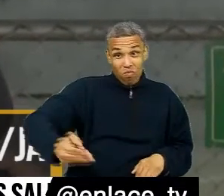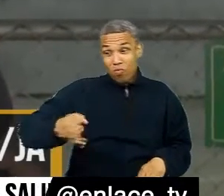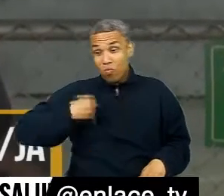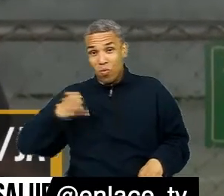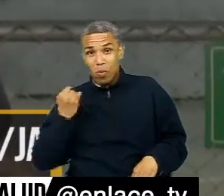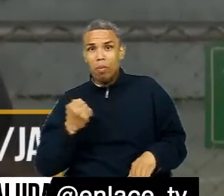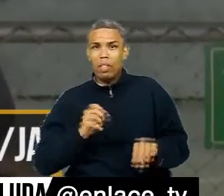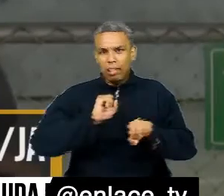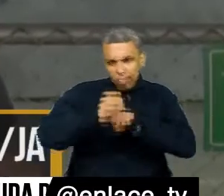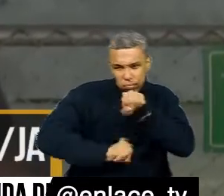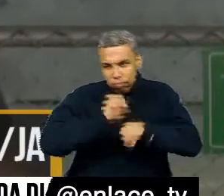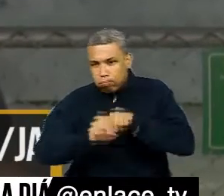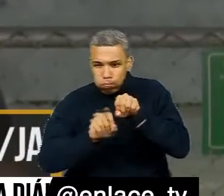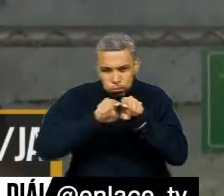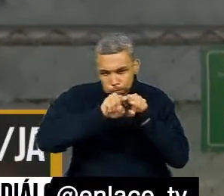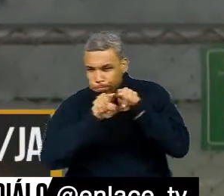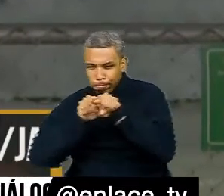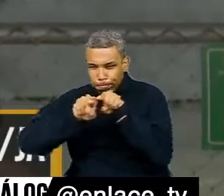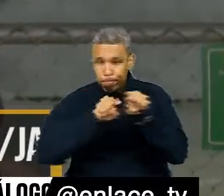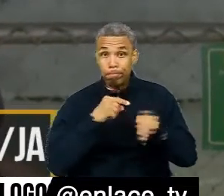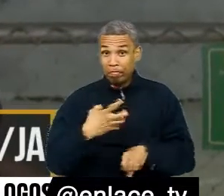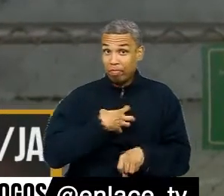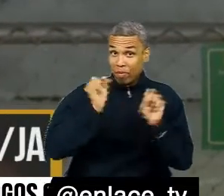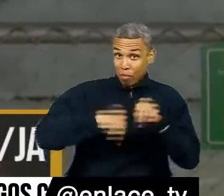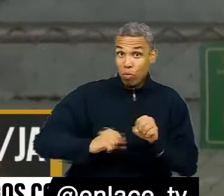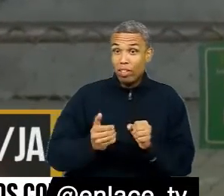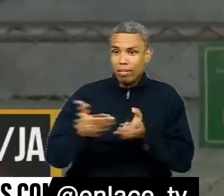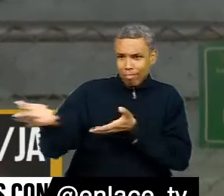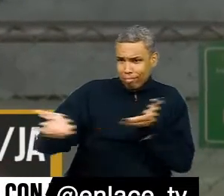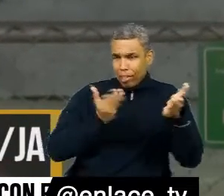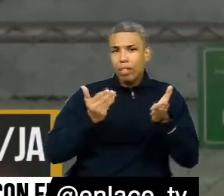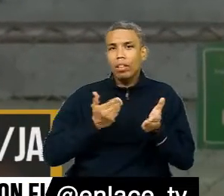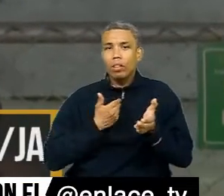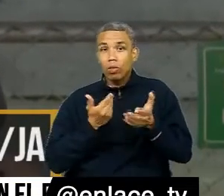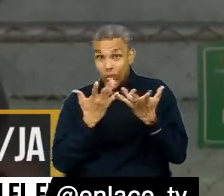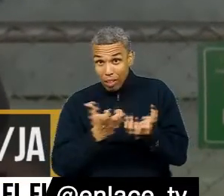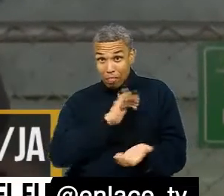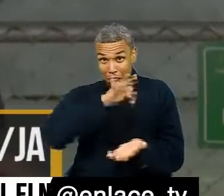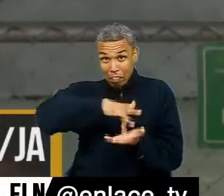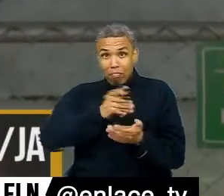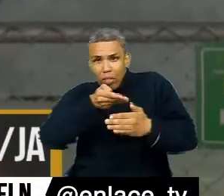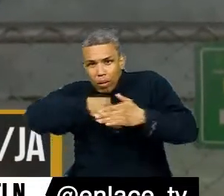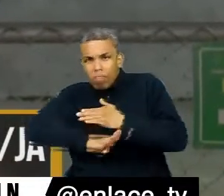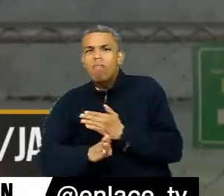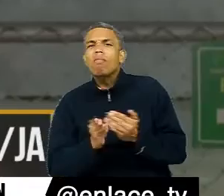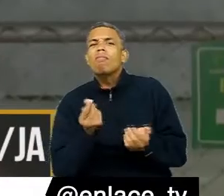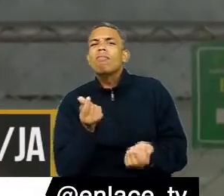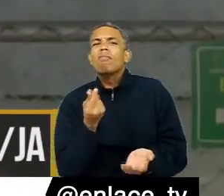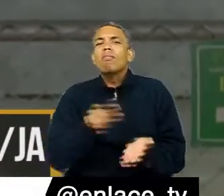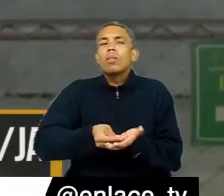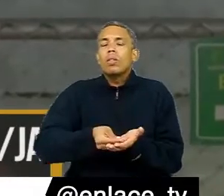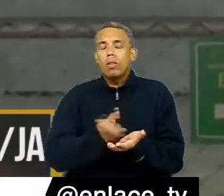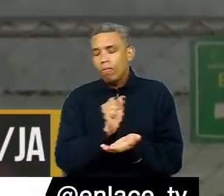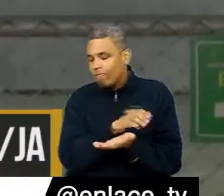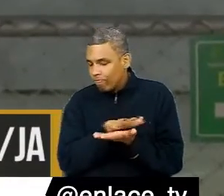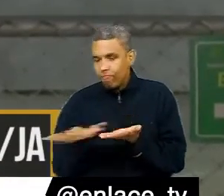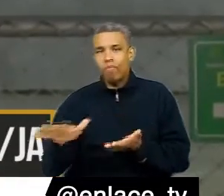del BMX, y pues que vengan a disfrutar, entrada totalmente gratis. Pueden venir también a